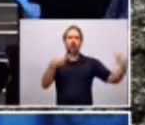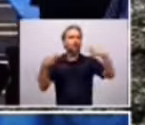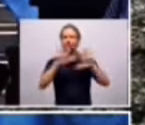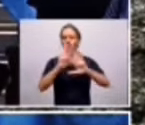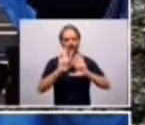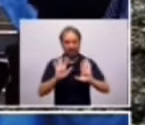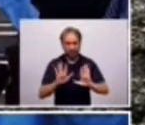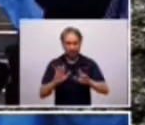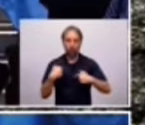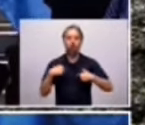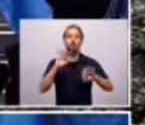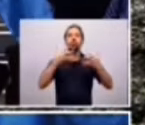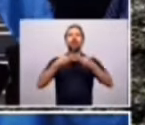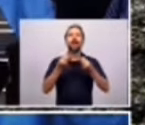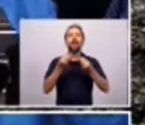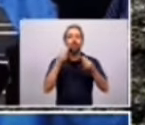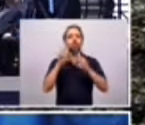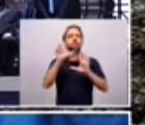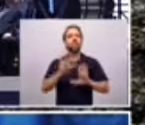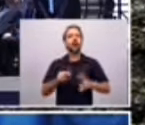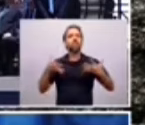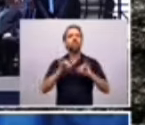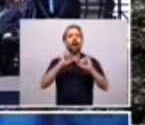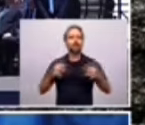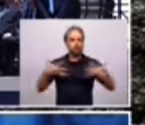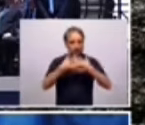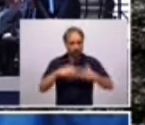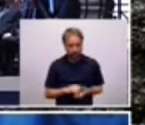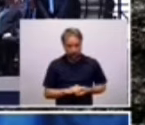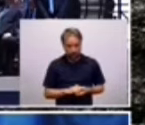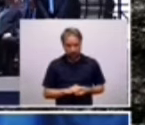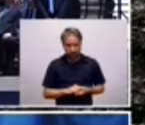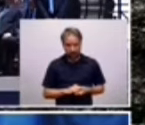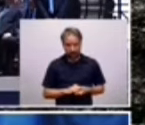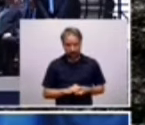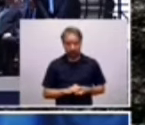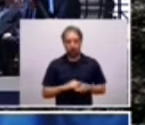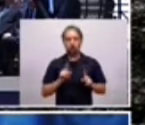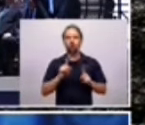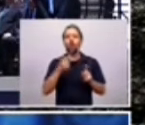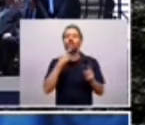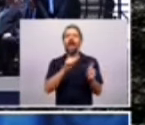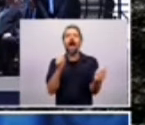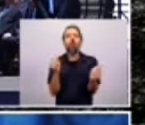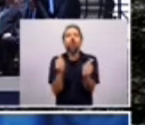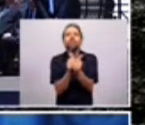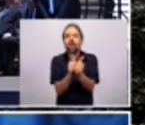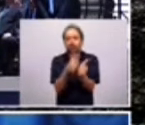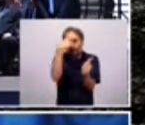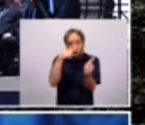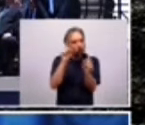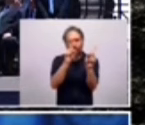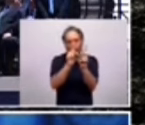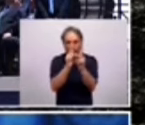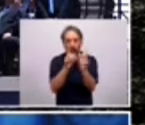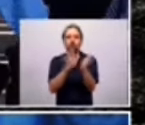y efectivamente lo que pretenden con algunos artículos es reformar la Constitución, tienen que llamar a unas elecciones para elegir constituyente para